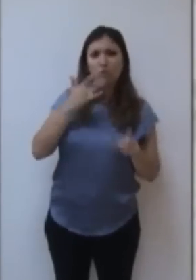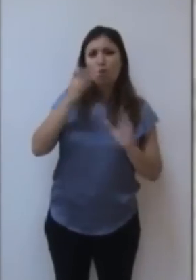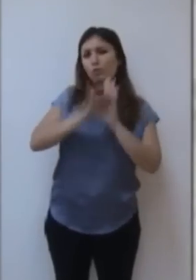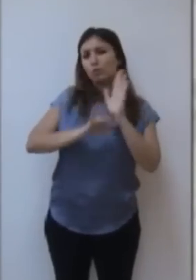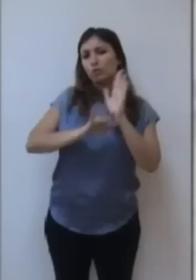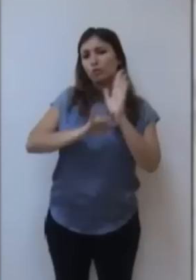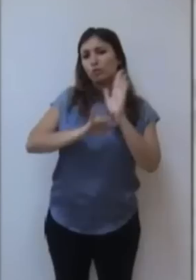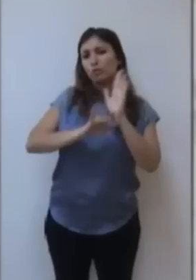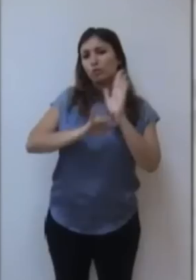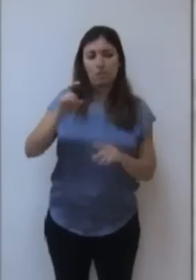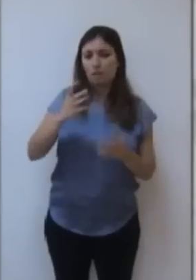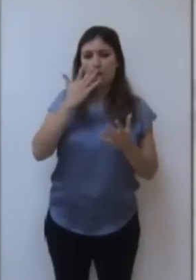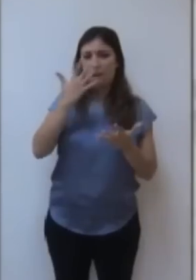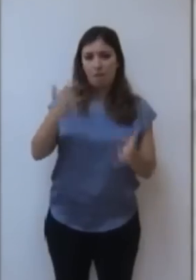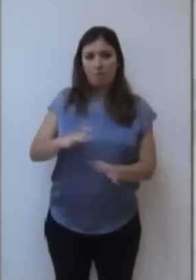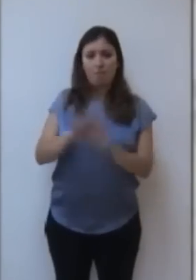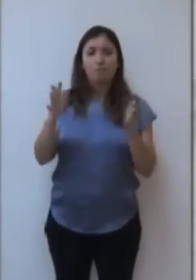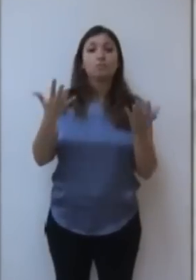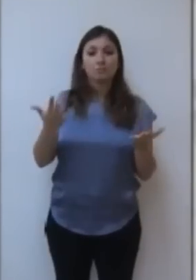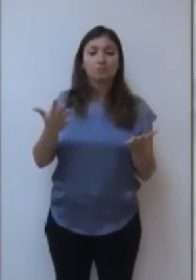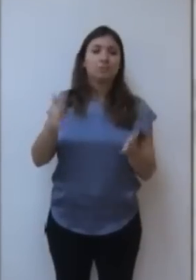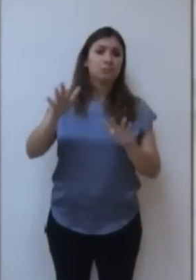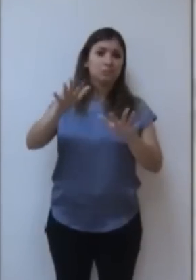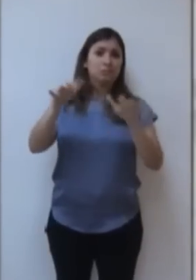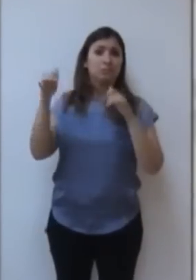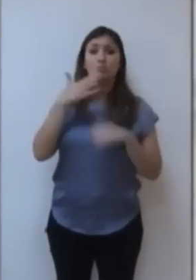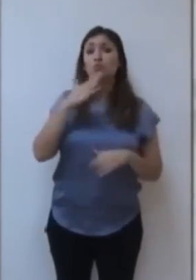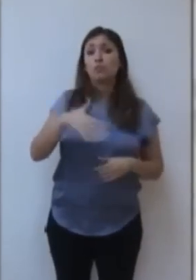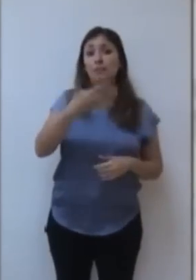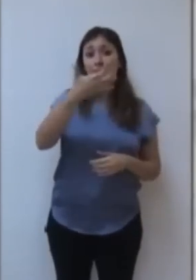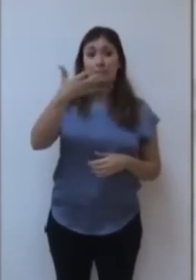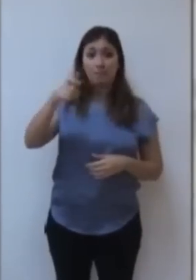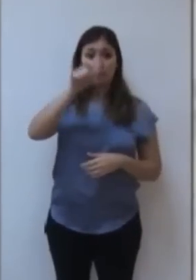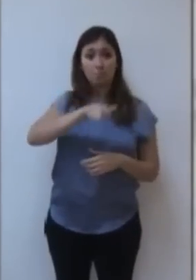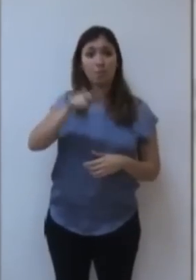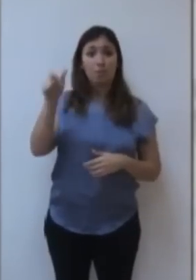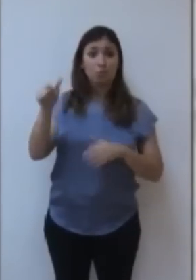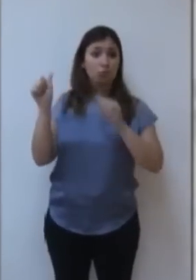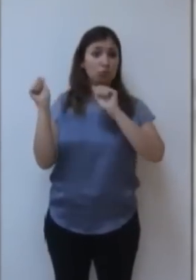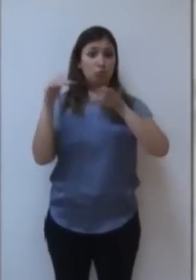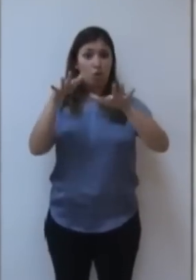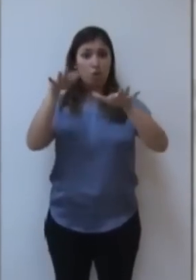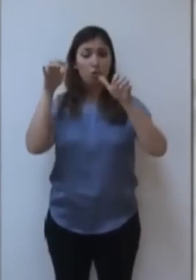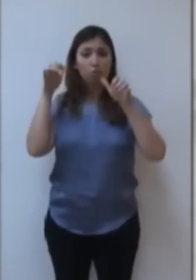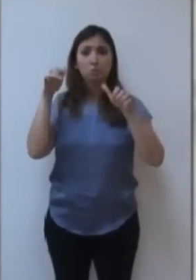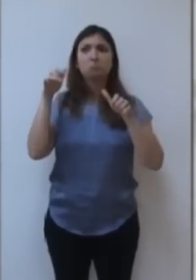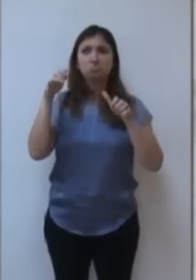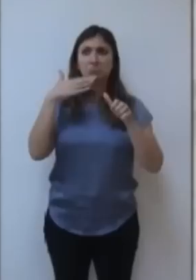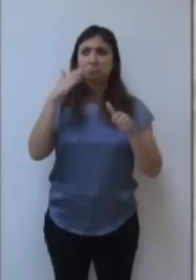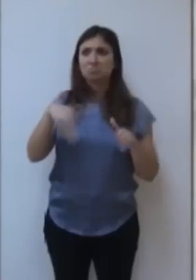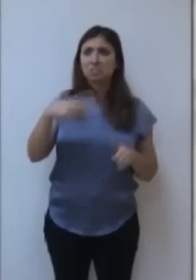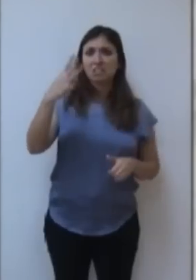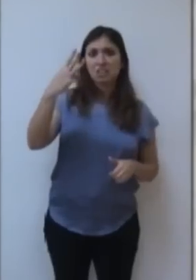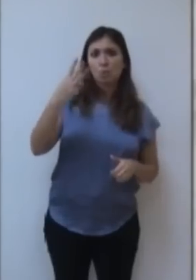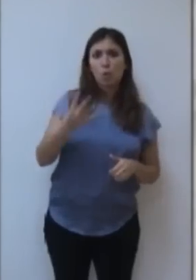también, y bueno, pues vamos a reunir allí a cerca de 500 personas, que son aproximadamente 3/4